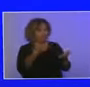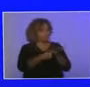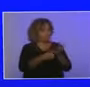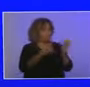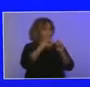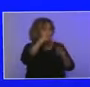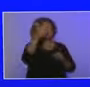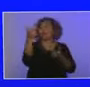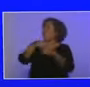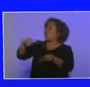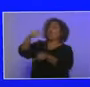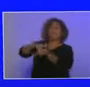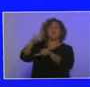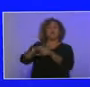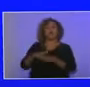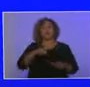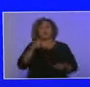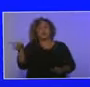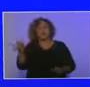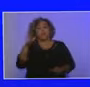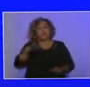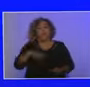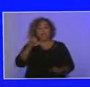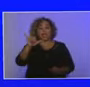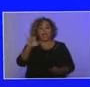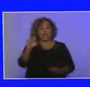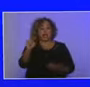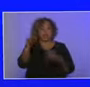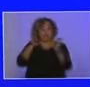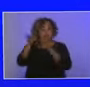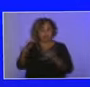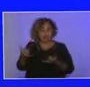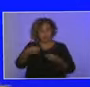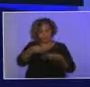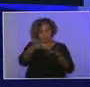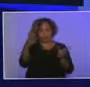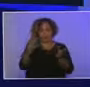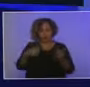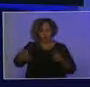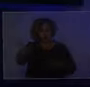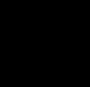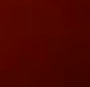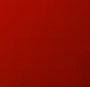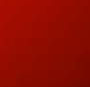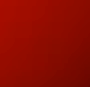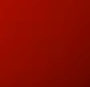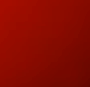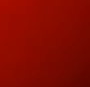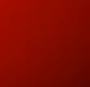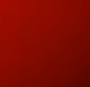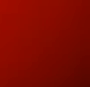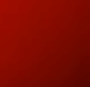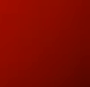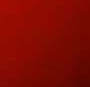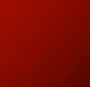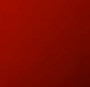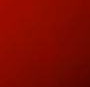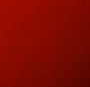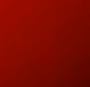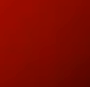Siempre que usted quiera. Vamos con Lian, que tiene una importante información para compartir con todos ustedes. Así es, gracias. La emergencia del COVID-19 nos